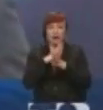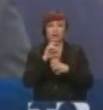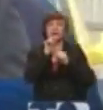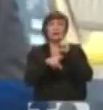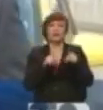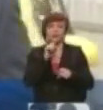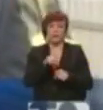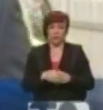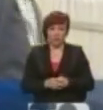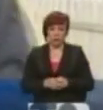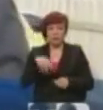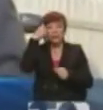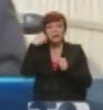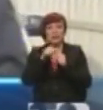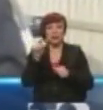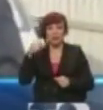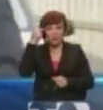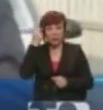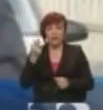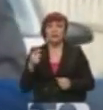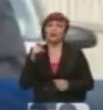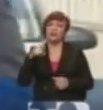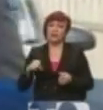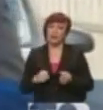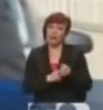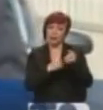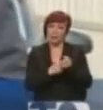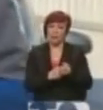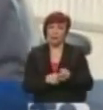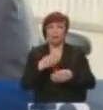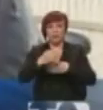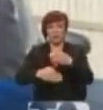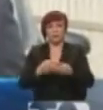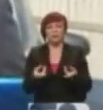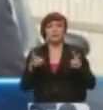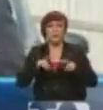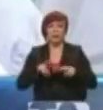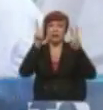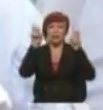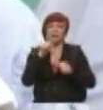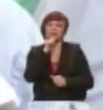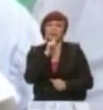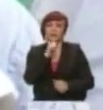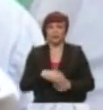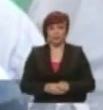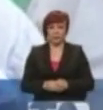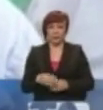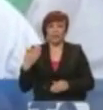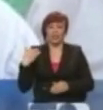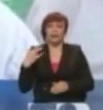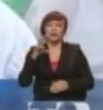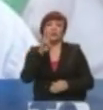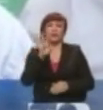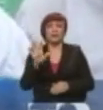popular. Aquí le recordaron al gobierno que al margen de su apoyo a este proceso, aún hay temas pendientes. Tenemos 75 agroindustrias,